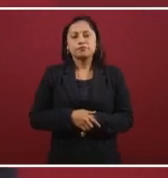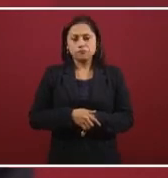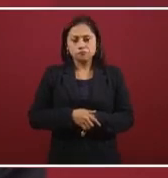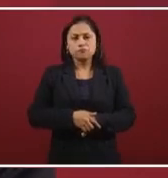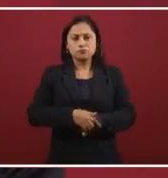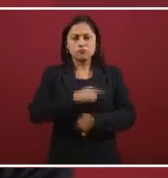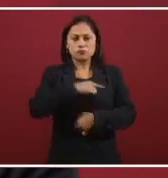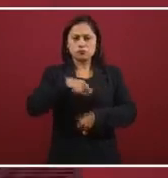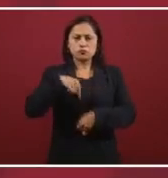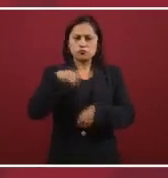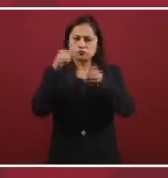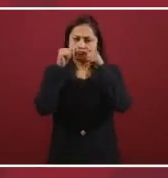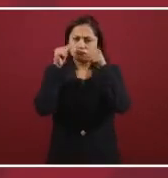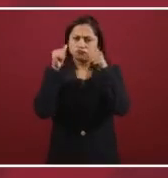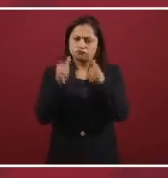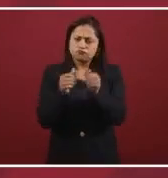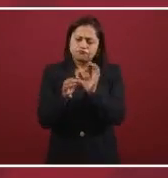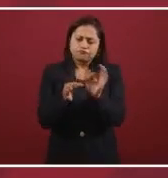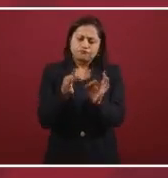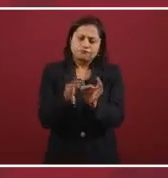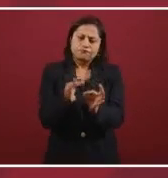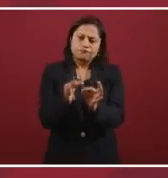eficacia y empezar a